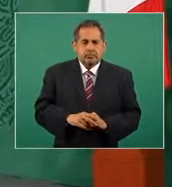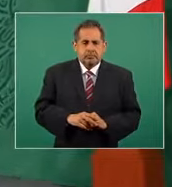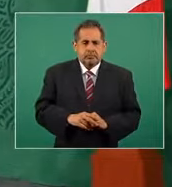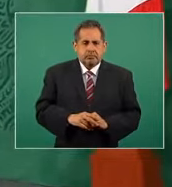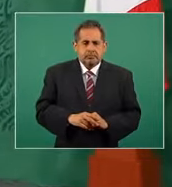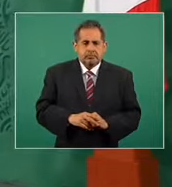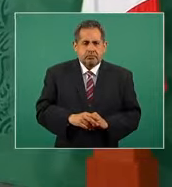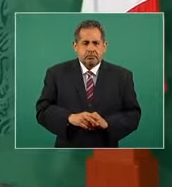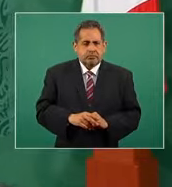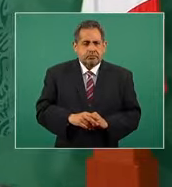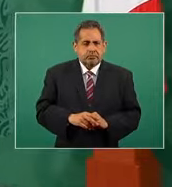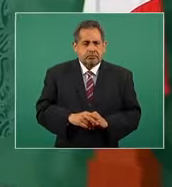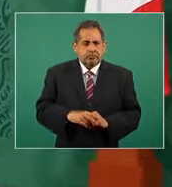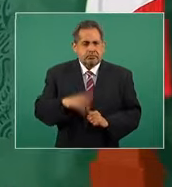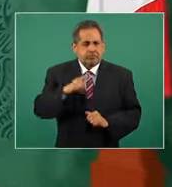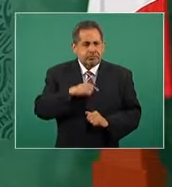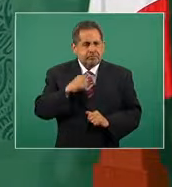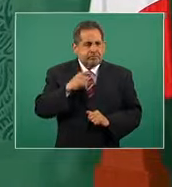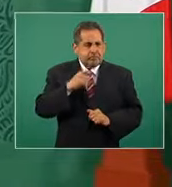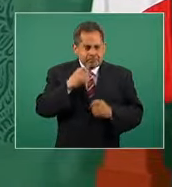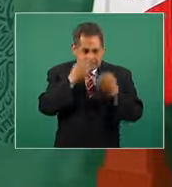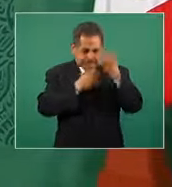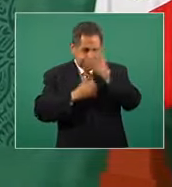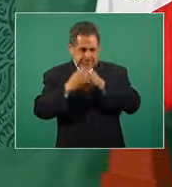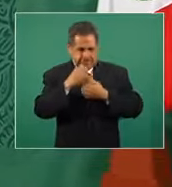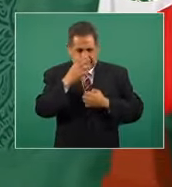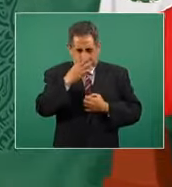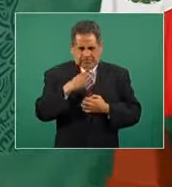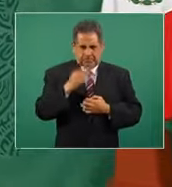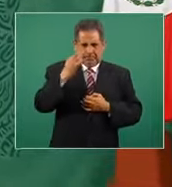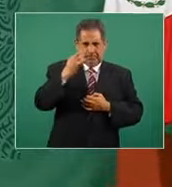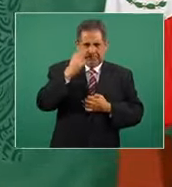Me sacaron muestras para